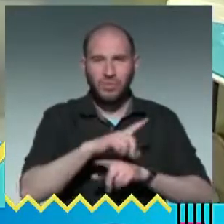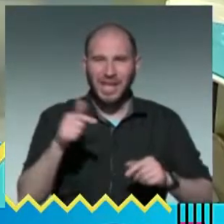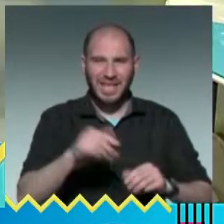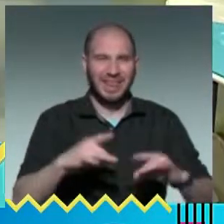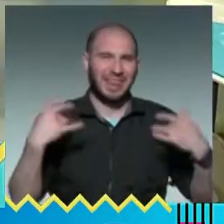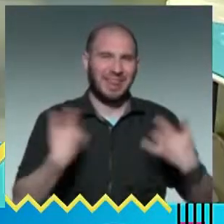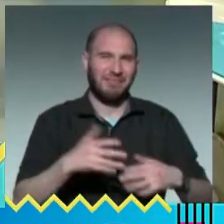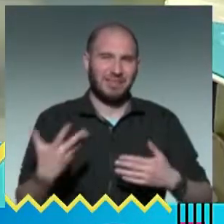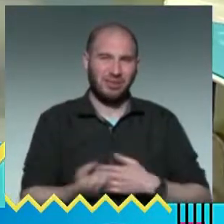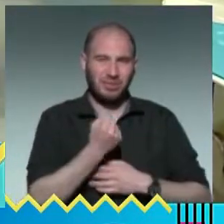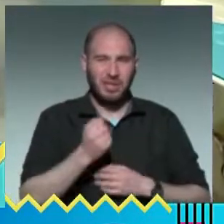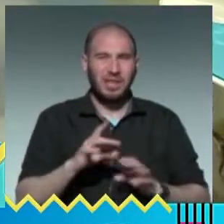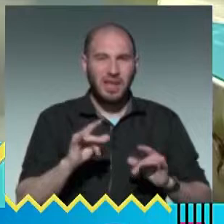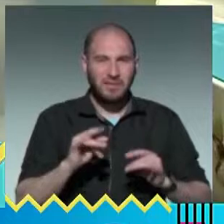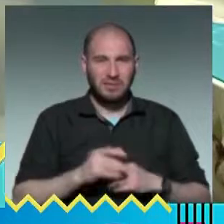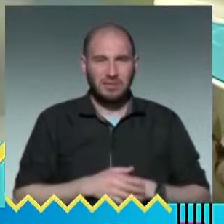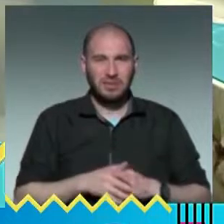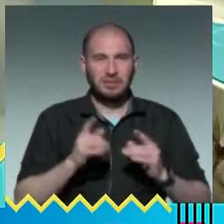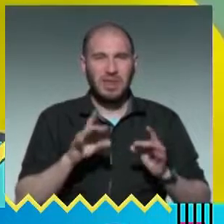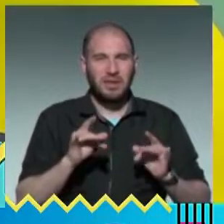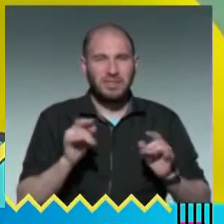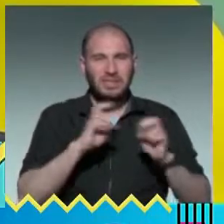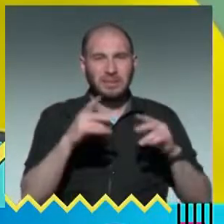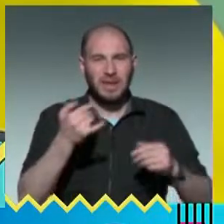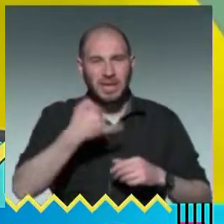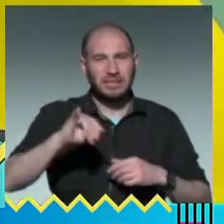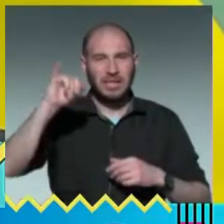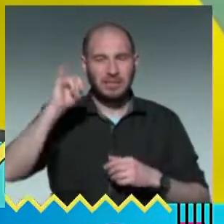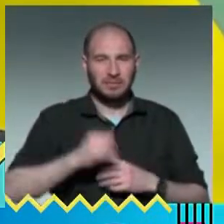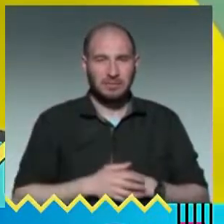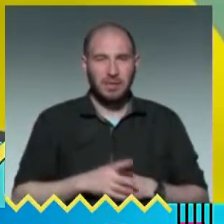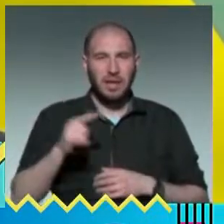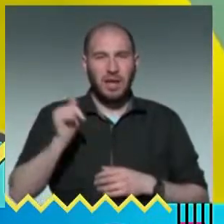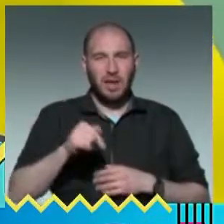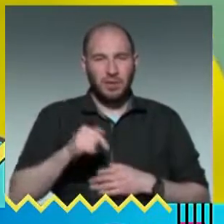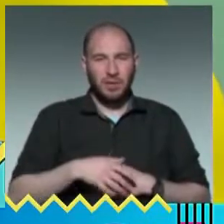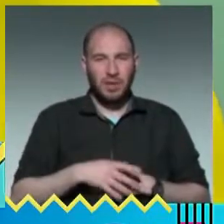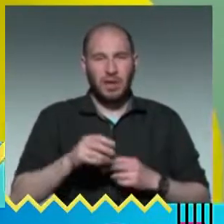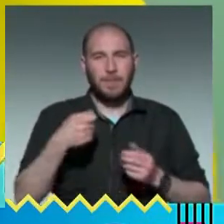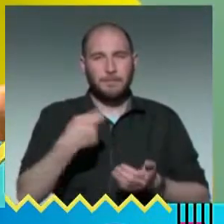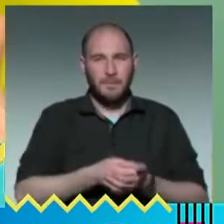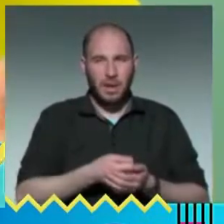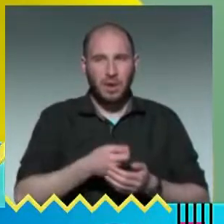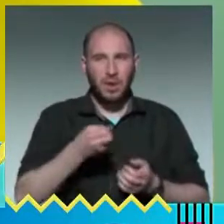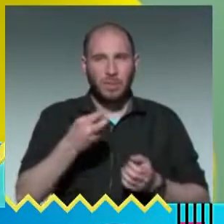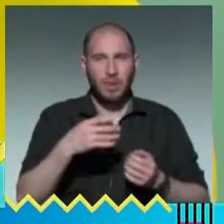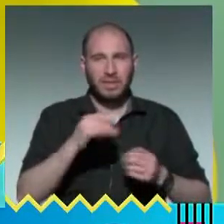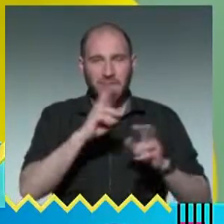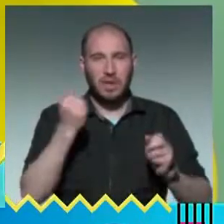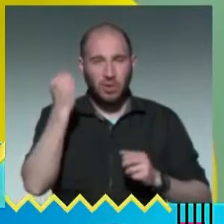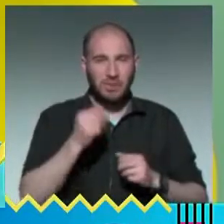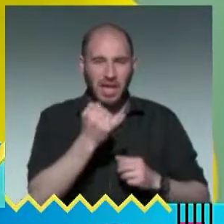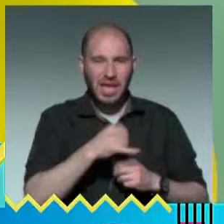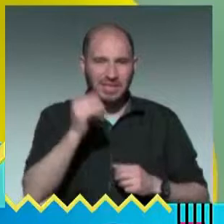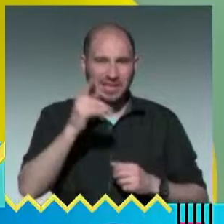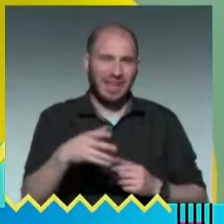costoso acceder, es dificultoso y costoso en cuanto a las tasas de interés. Hoy en día se están cobrando, por la coyuntura de la economía, unas